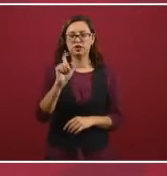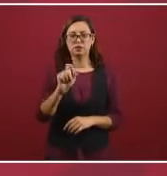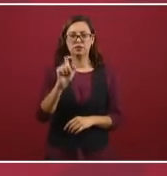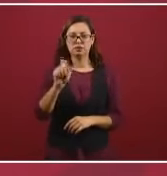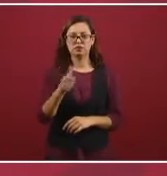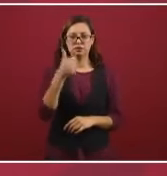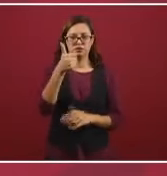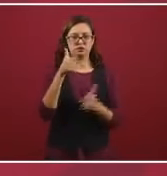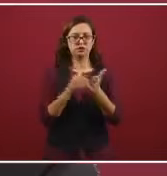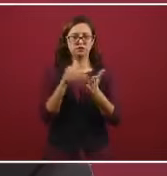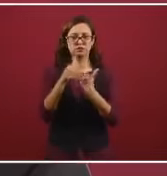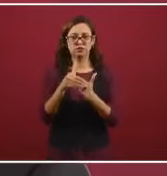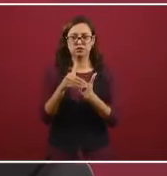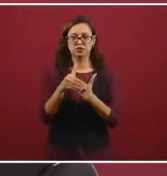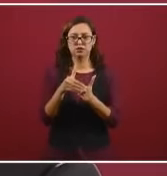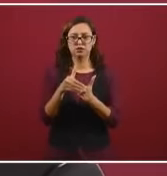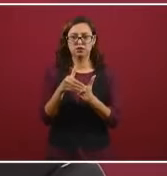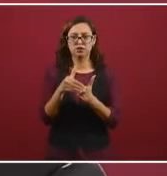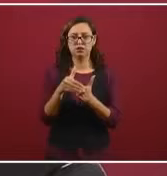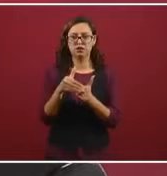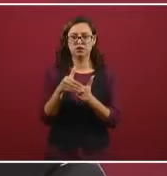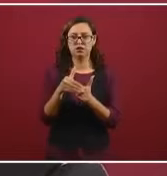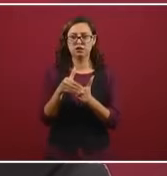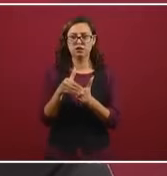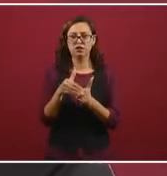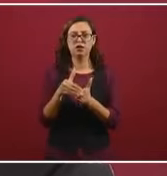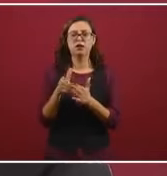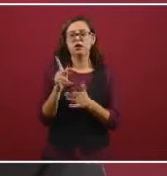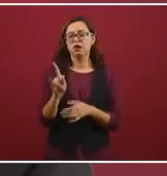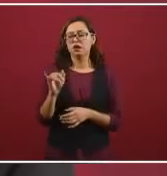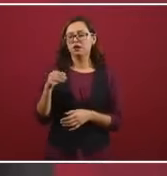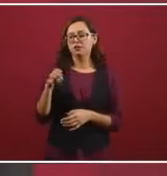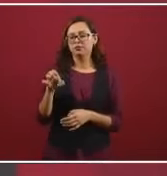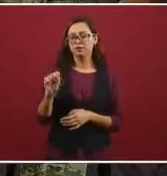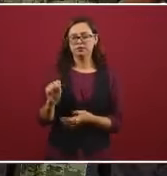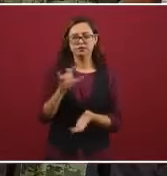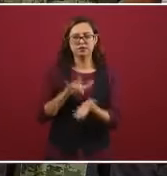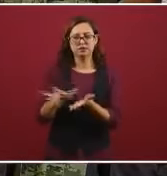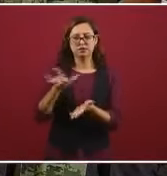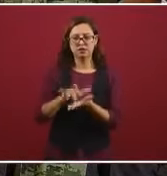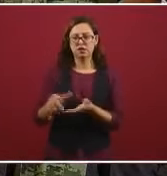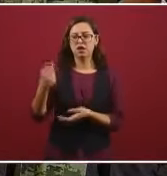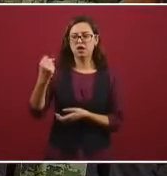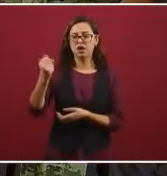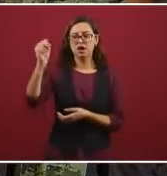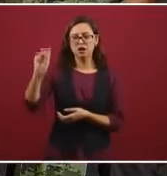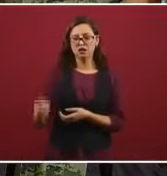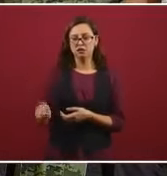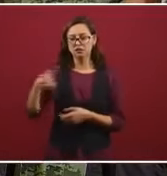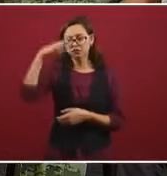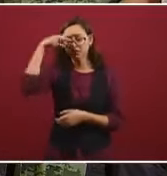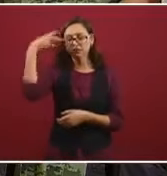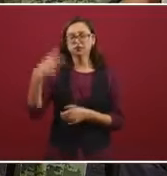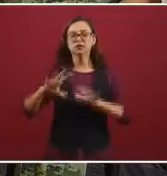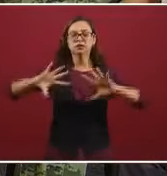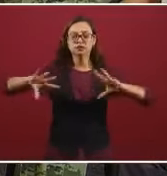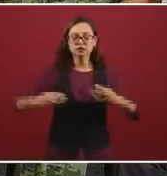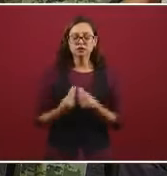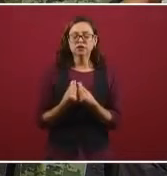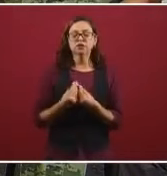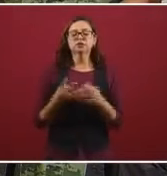126 millones para micro y pequeñas empresas en el sur de México, en total 926 millones de